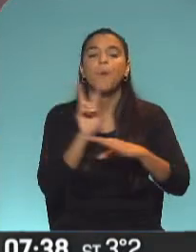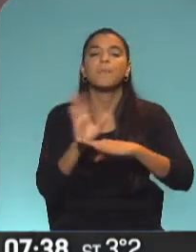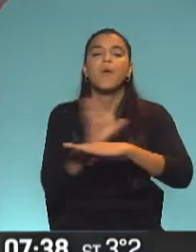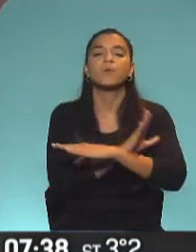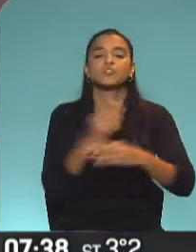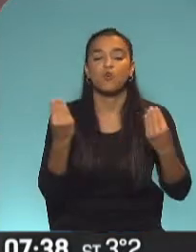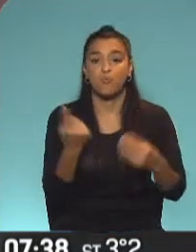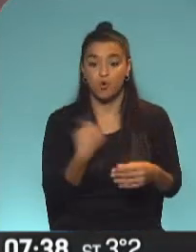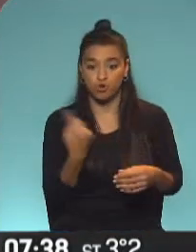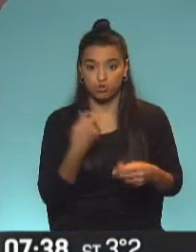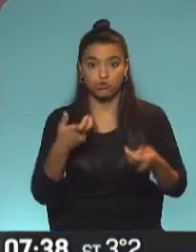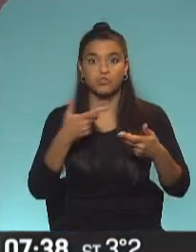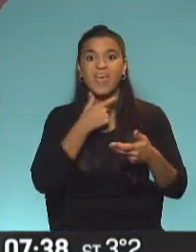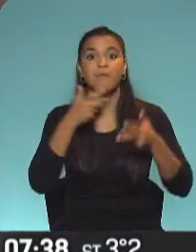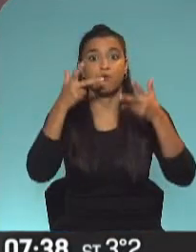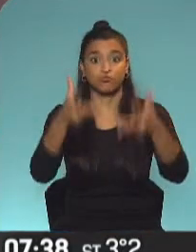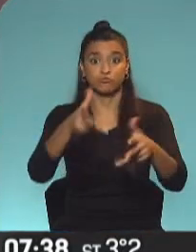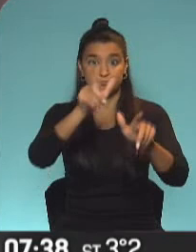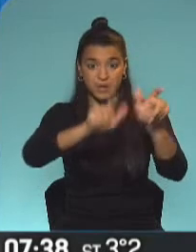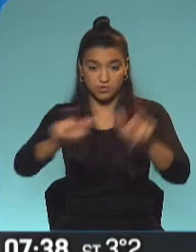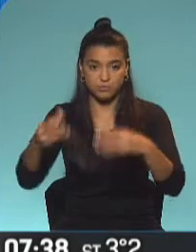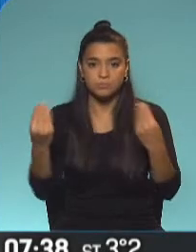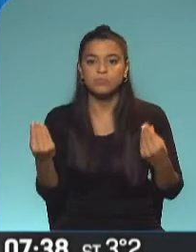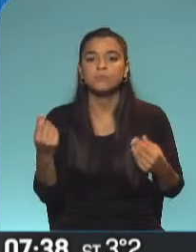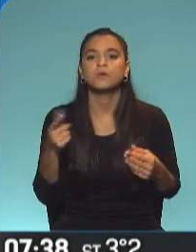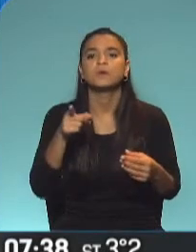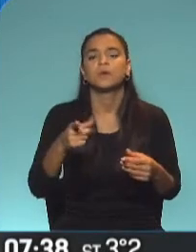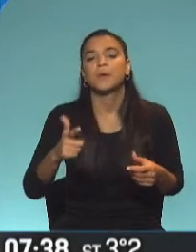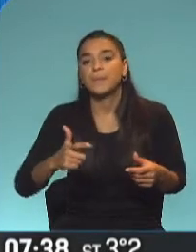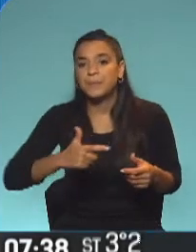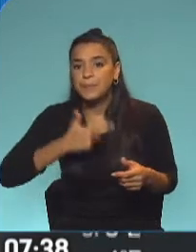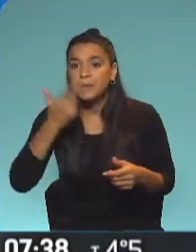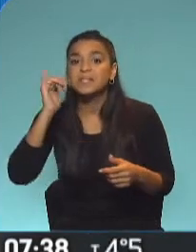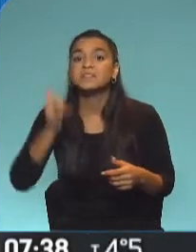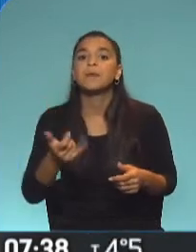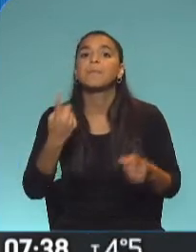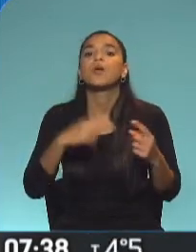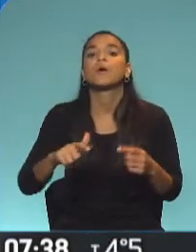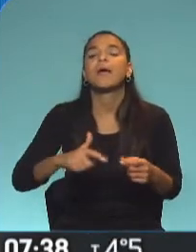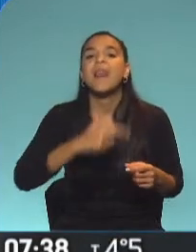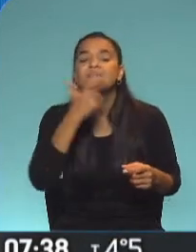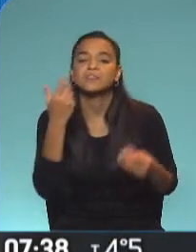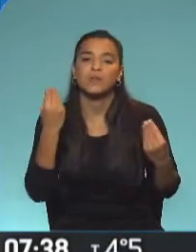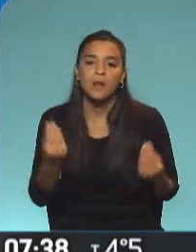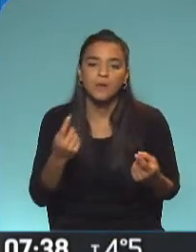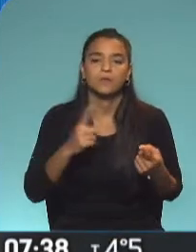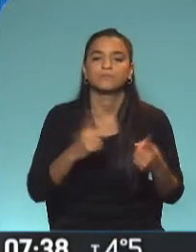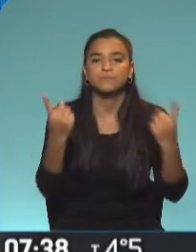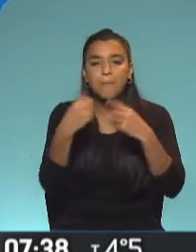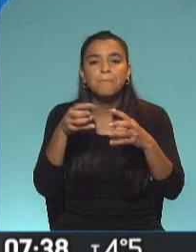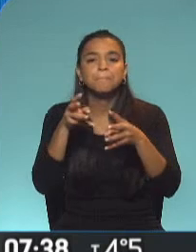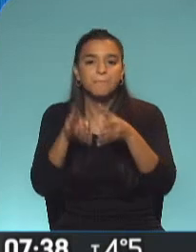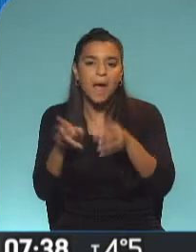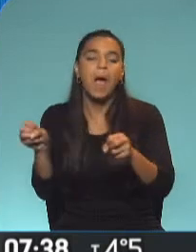que nosotros queremos hacer llegar a la gente? A ver. Que no hay inconveniente en calefaccionar, pero que tienen que calefaccionarlo con artefactos que